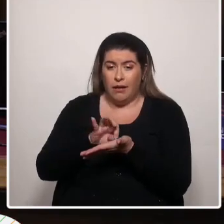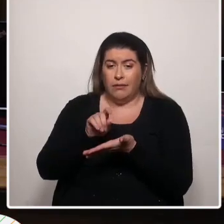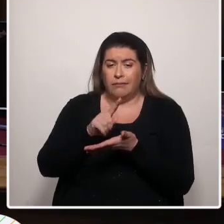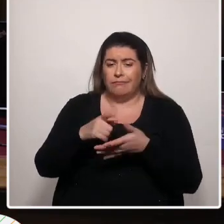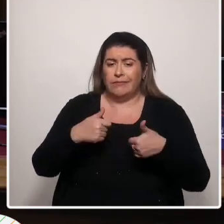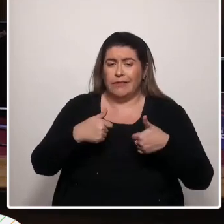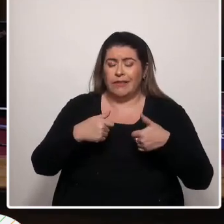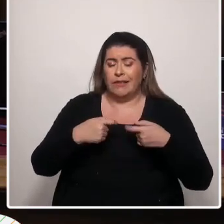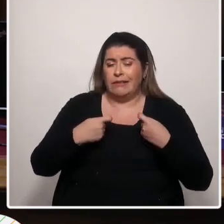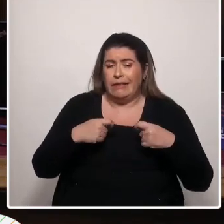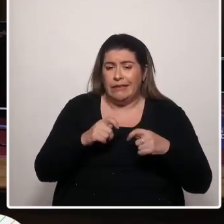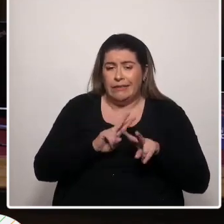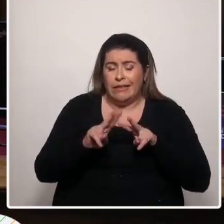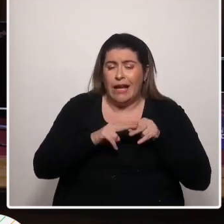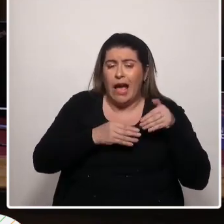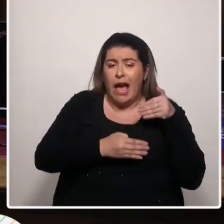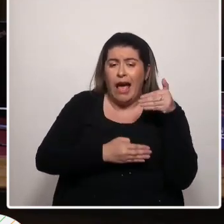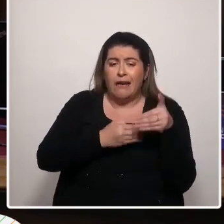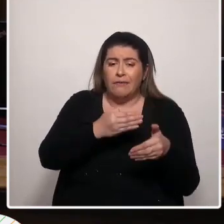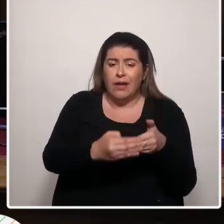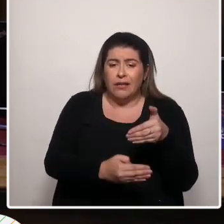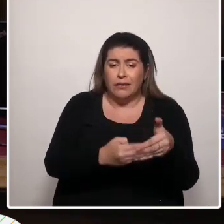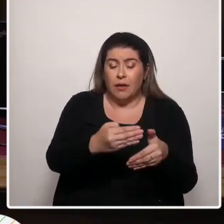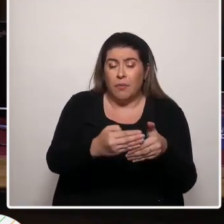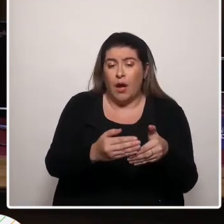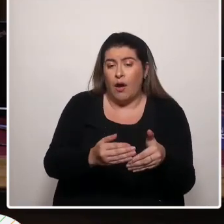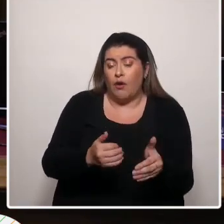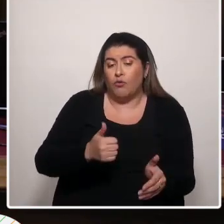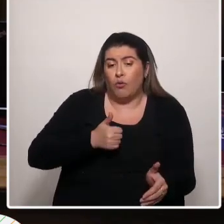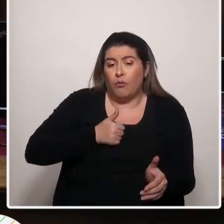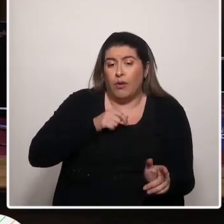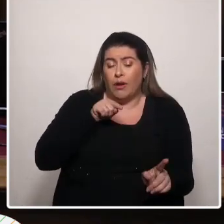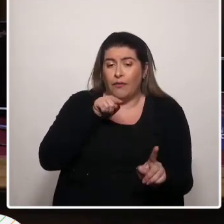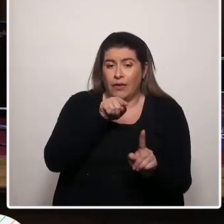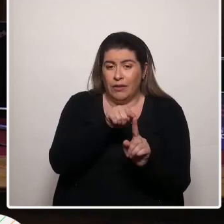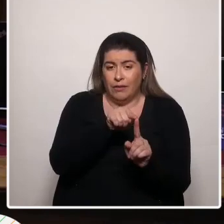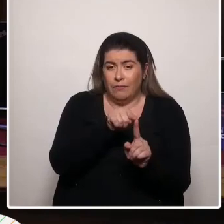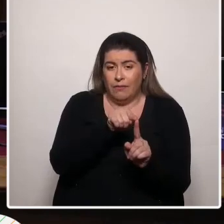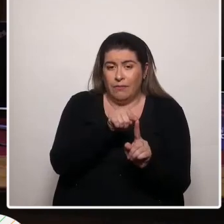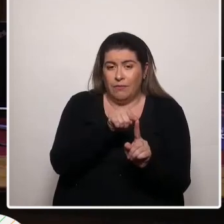es avanzar en el cumplimiento de la misión.